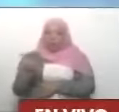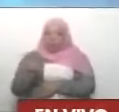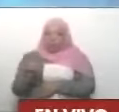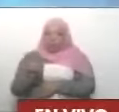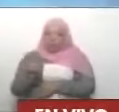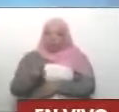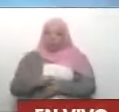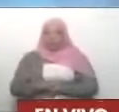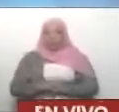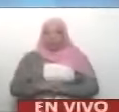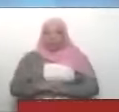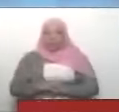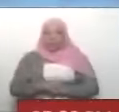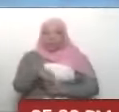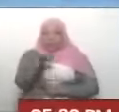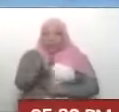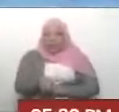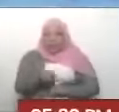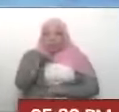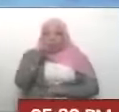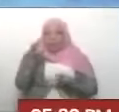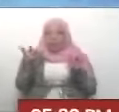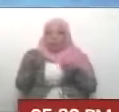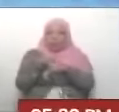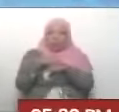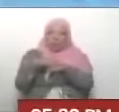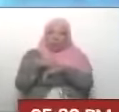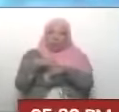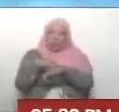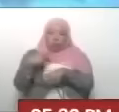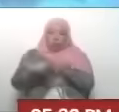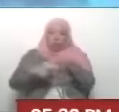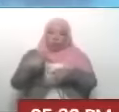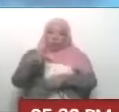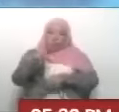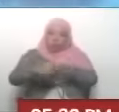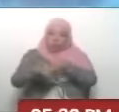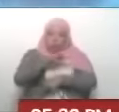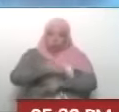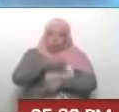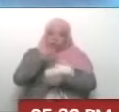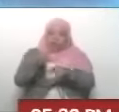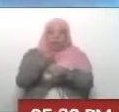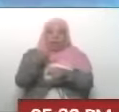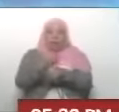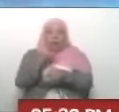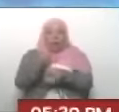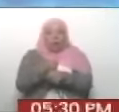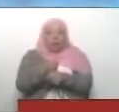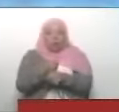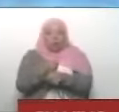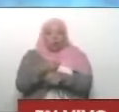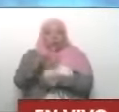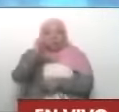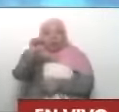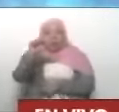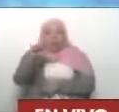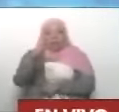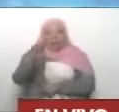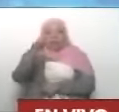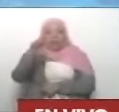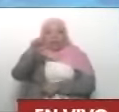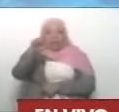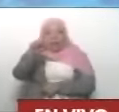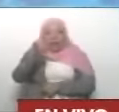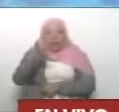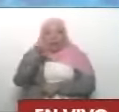y también al nuevo ministro del Proceso Social para el Trabajo, Alexis Corredor, también